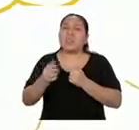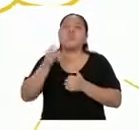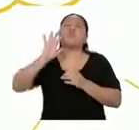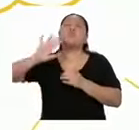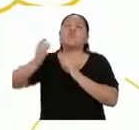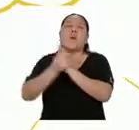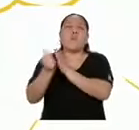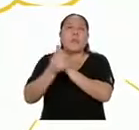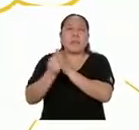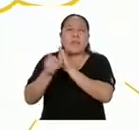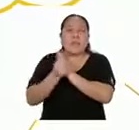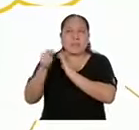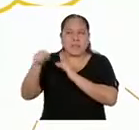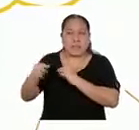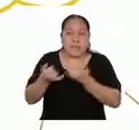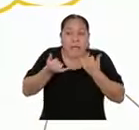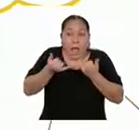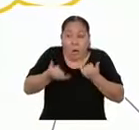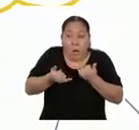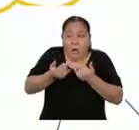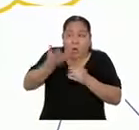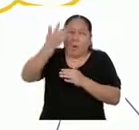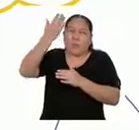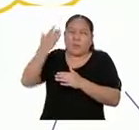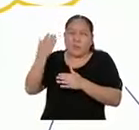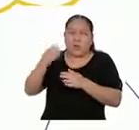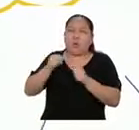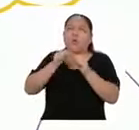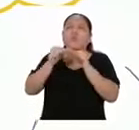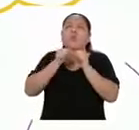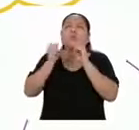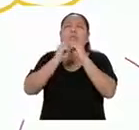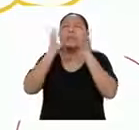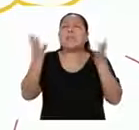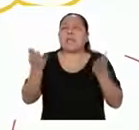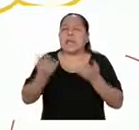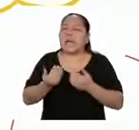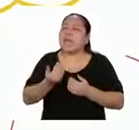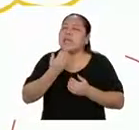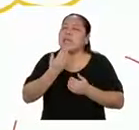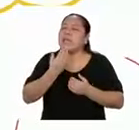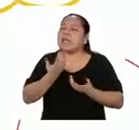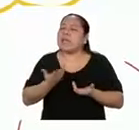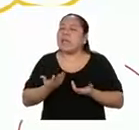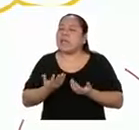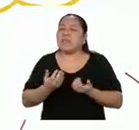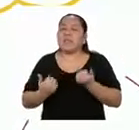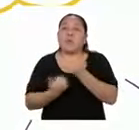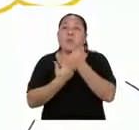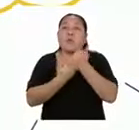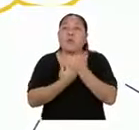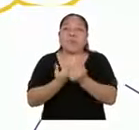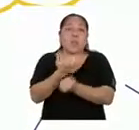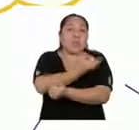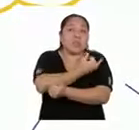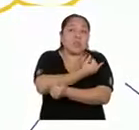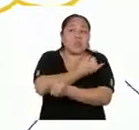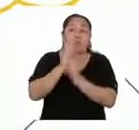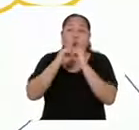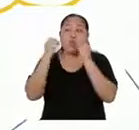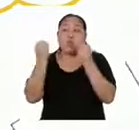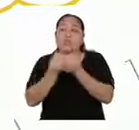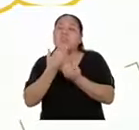tema? ¿Es una publicación reciente o actualizada? ¿De qué fecha es? ¿Qué institución la respalda? ¿Es una universidad o un centro